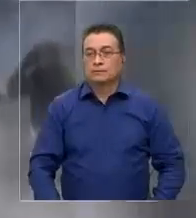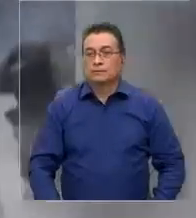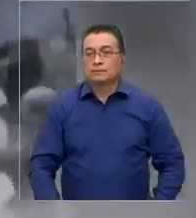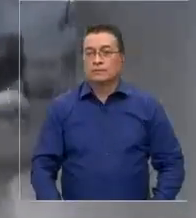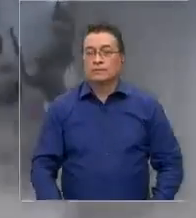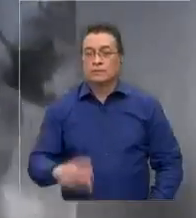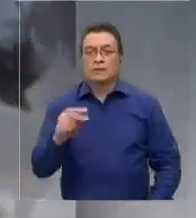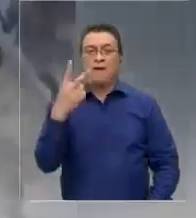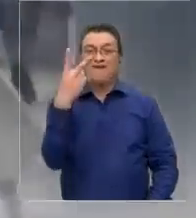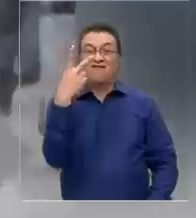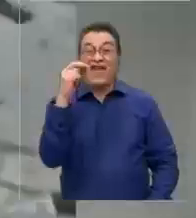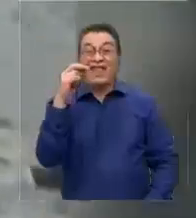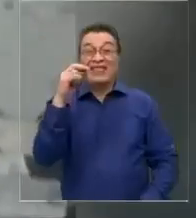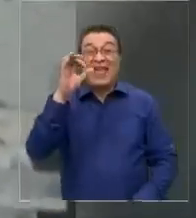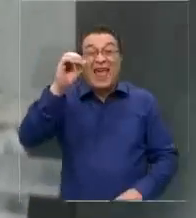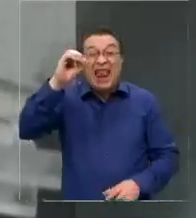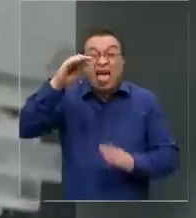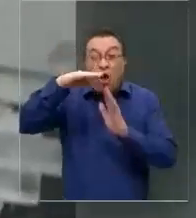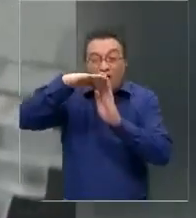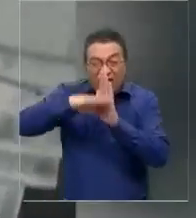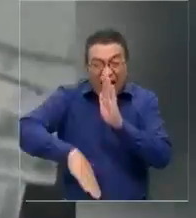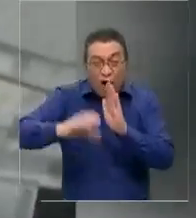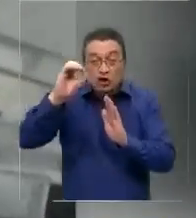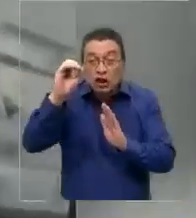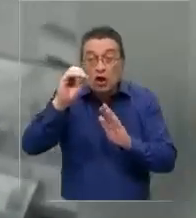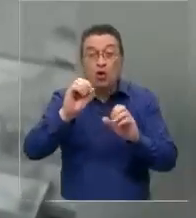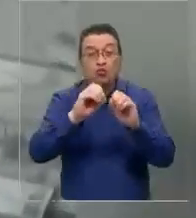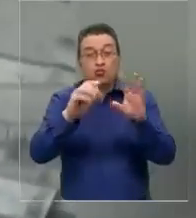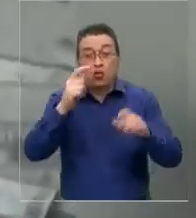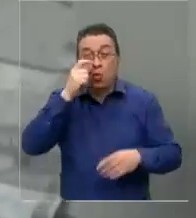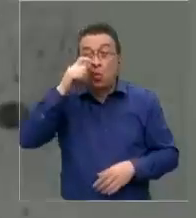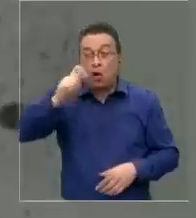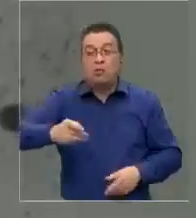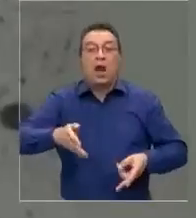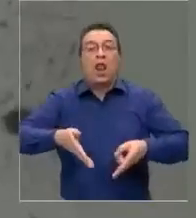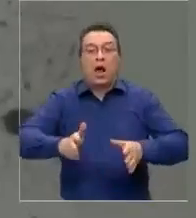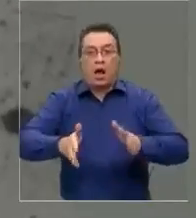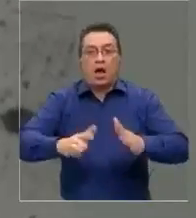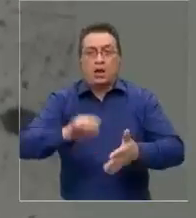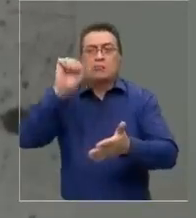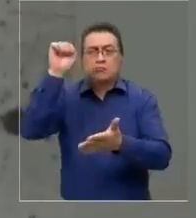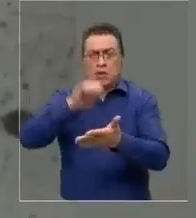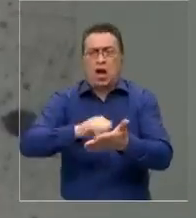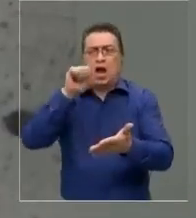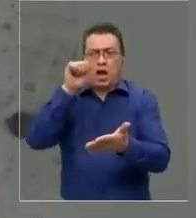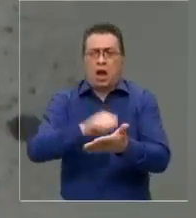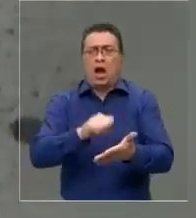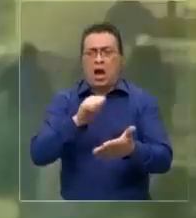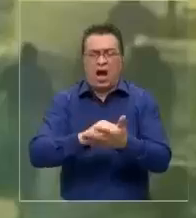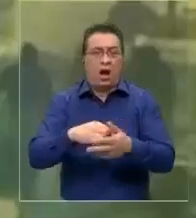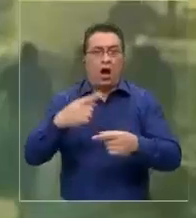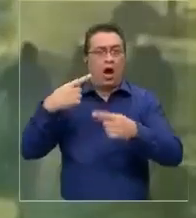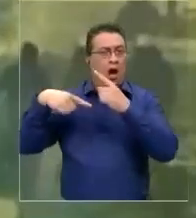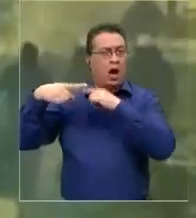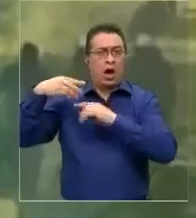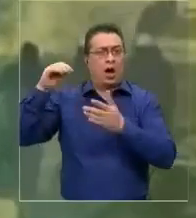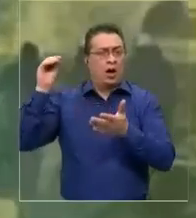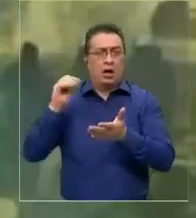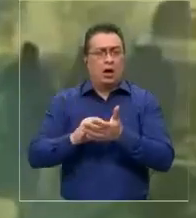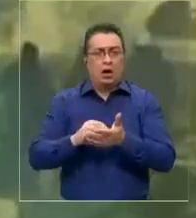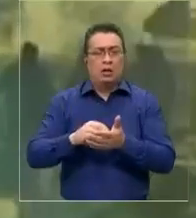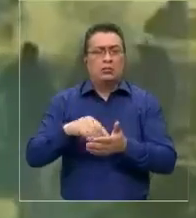Incluso con 20 grados bajo cero, centenares de ucranianos siguieron en las calles protestando en una manifestación histórica